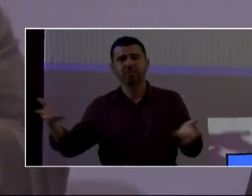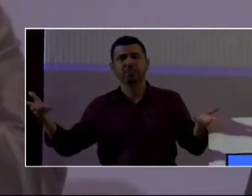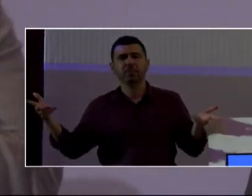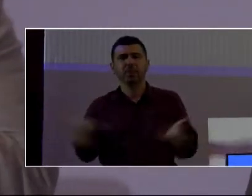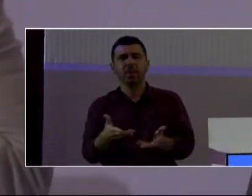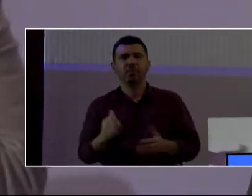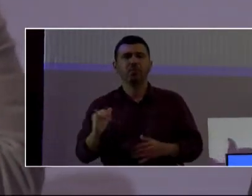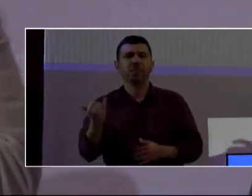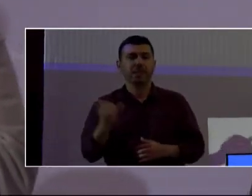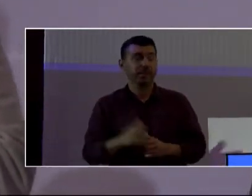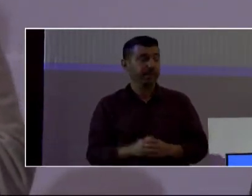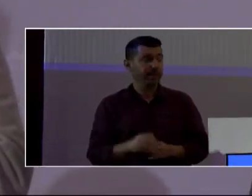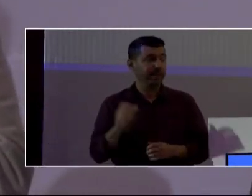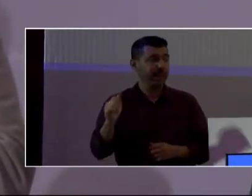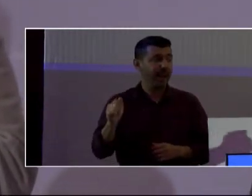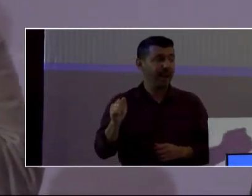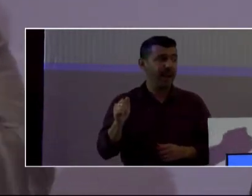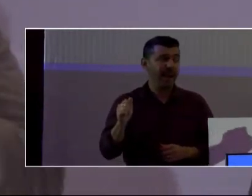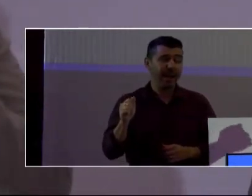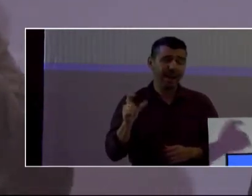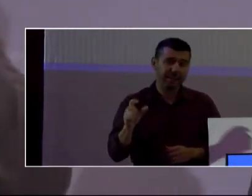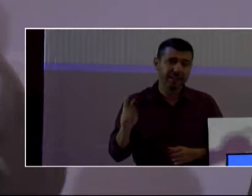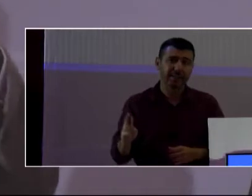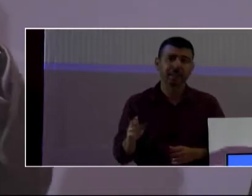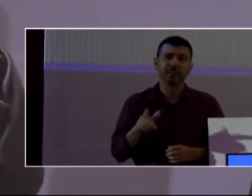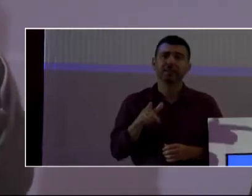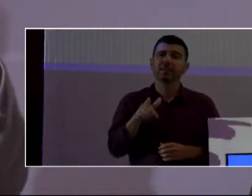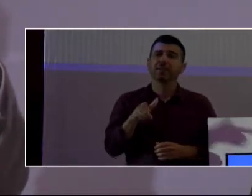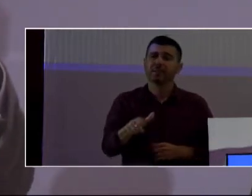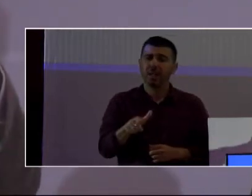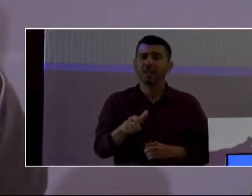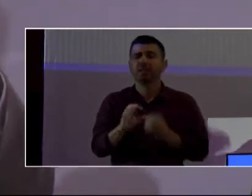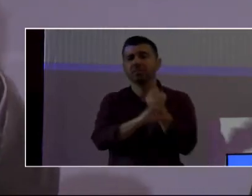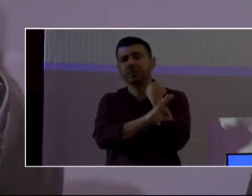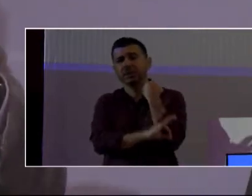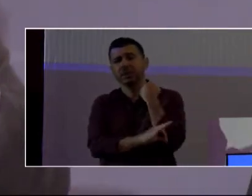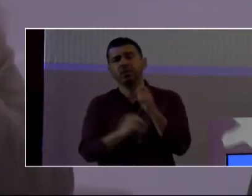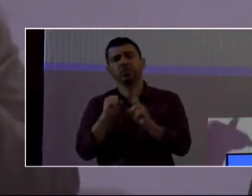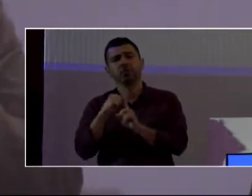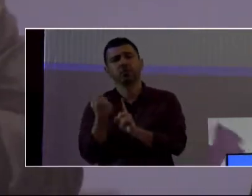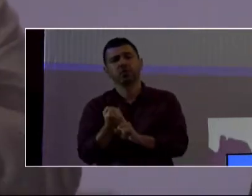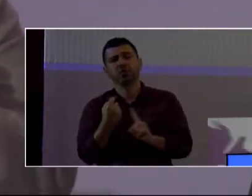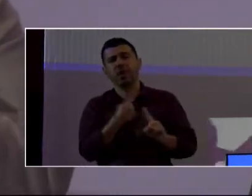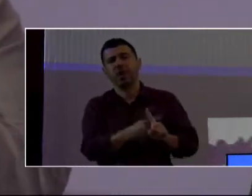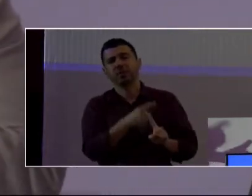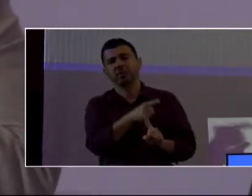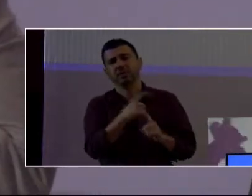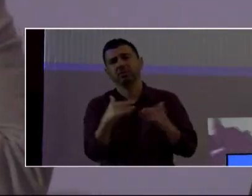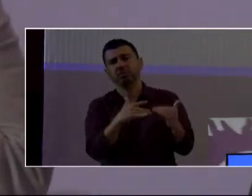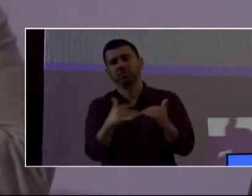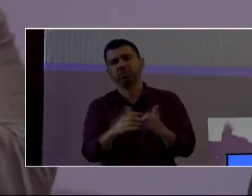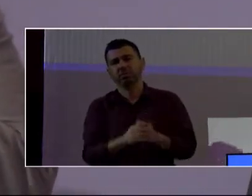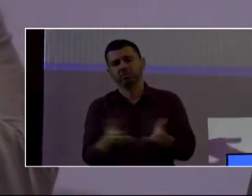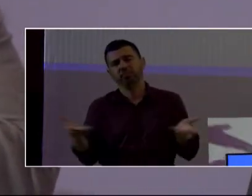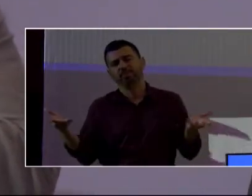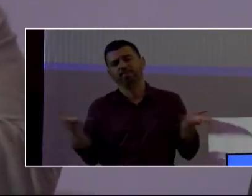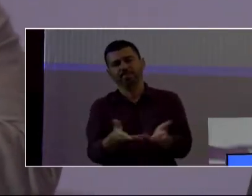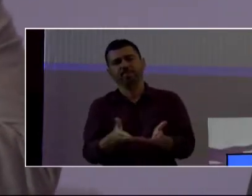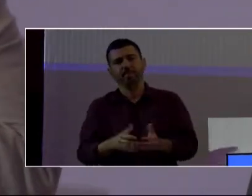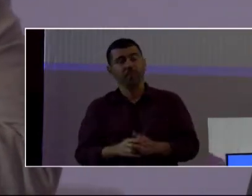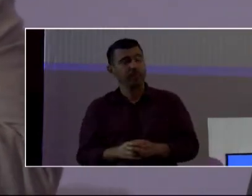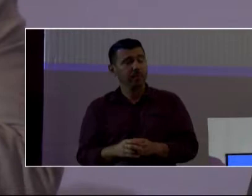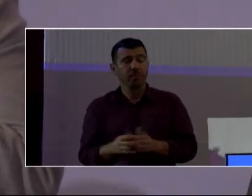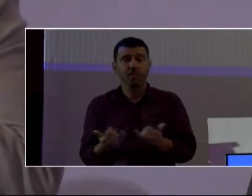momento era la ACR, había trabajado mucho en el apoyo psicosocial de los excombatientes. A hoy, nuestro